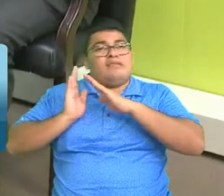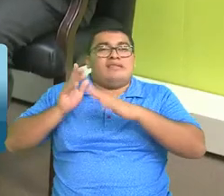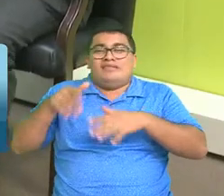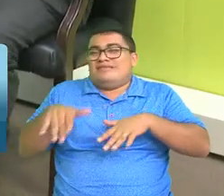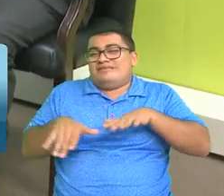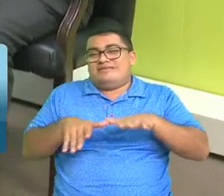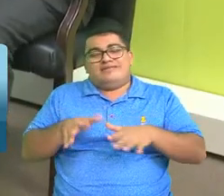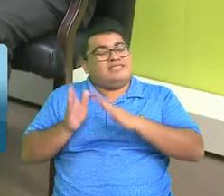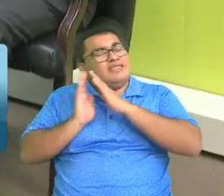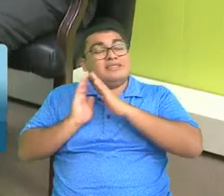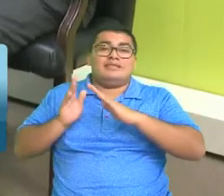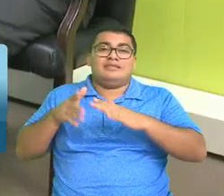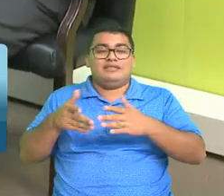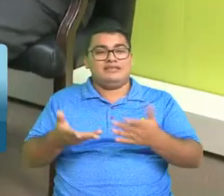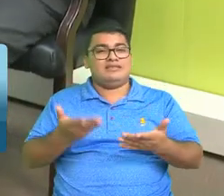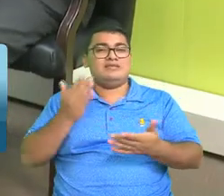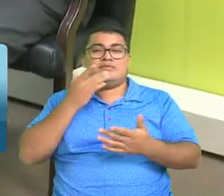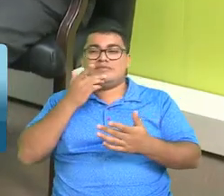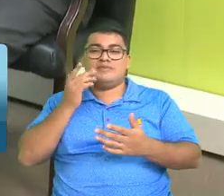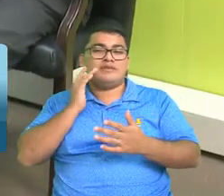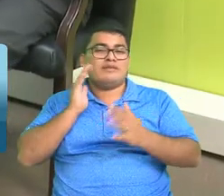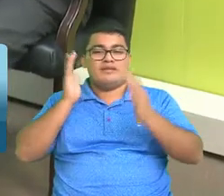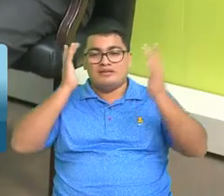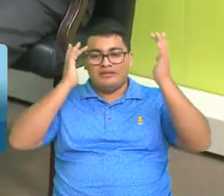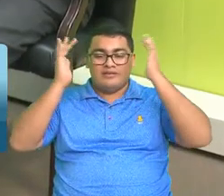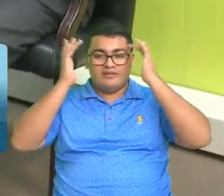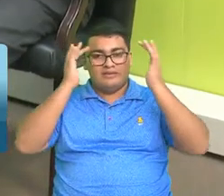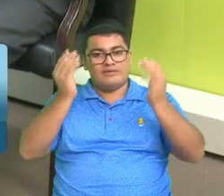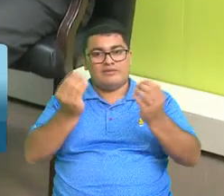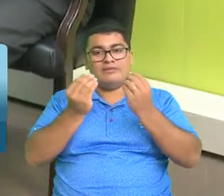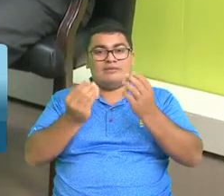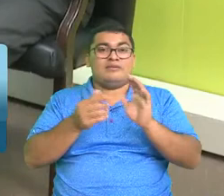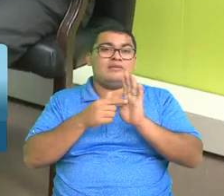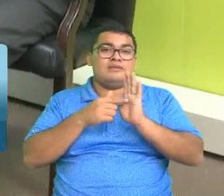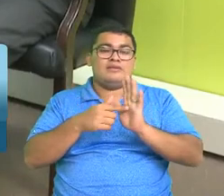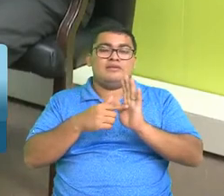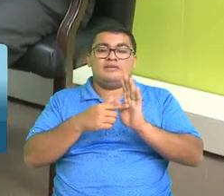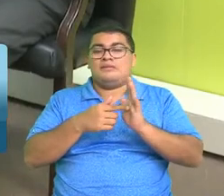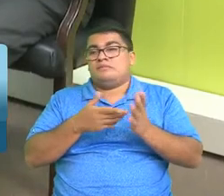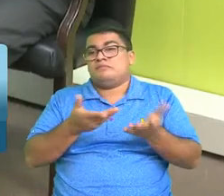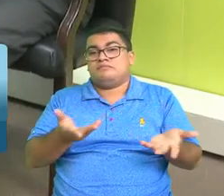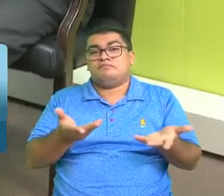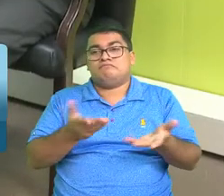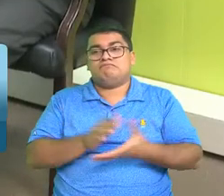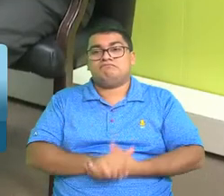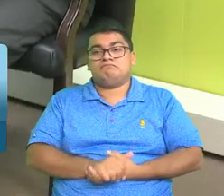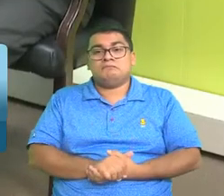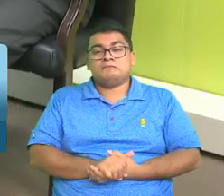Y los padres están muy angustiados, y esa angustia pues